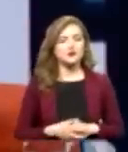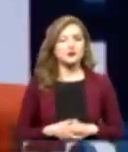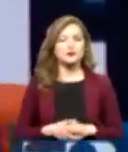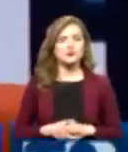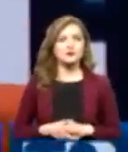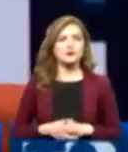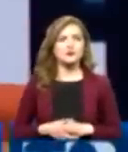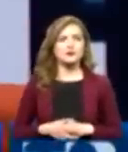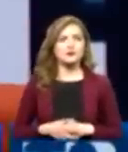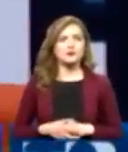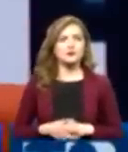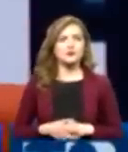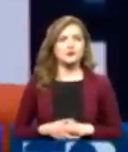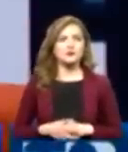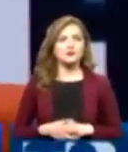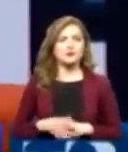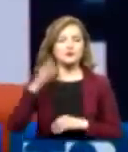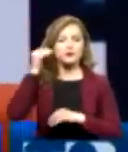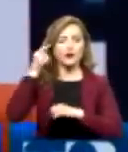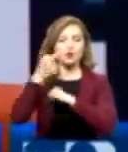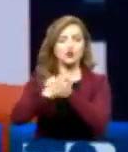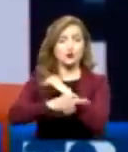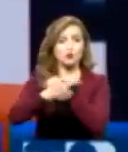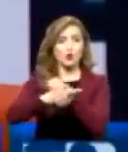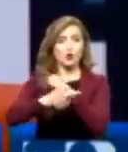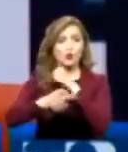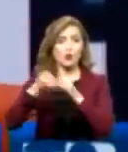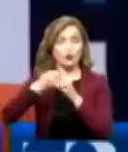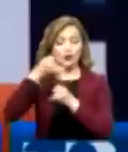Con la sentencia que escuché en la última